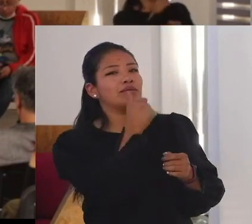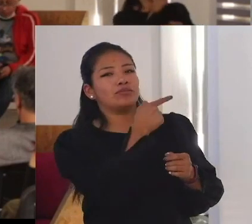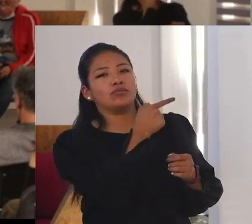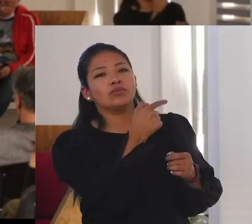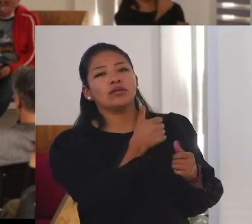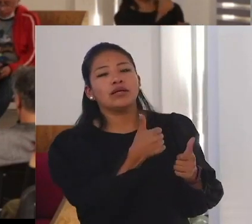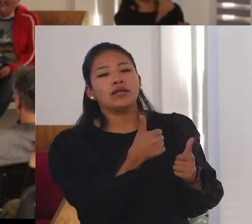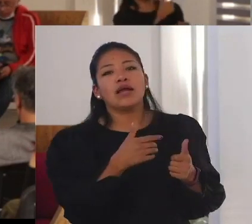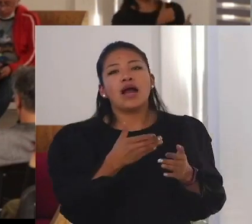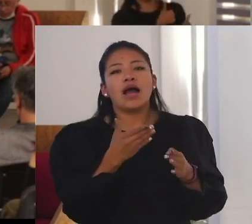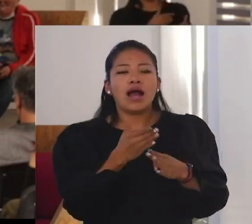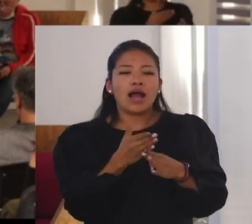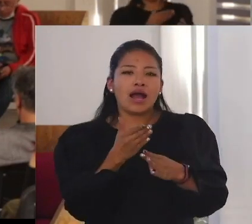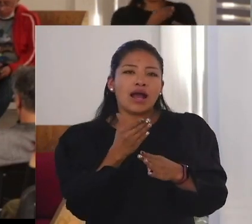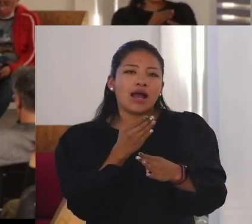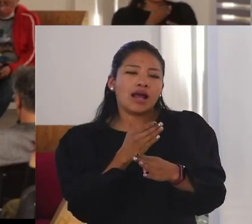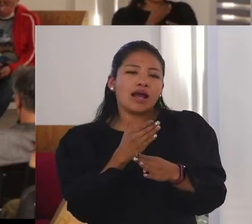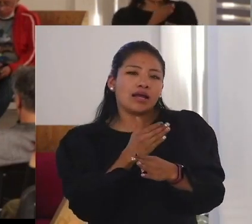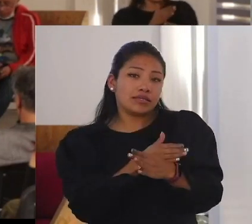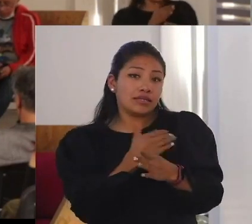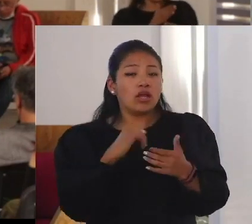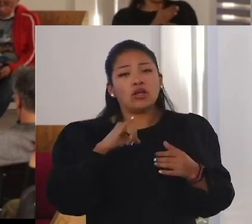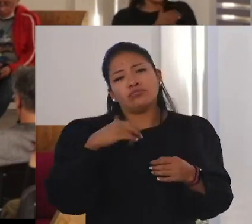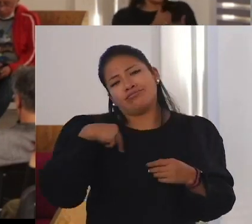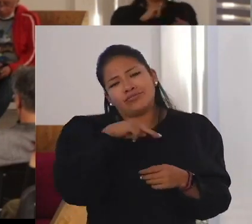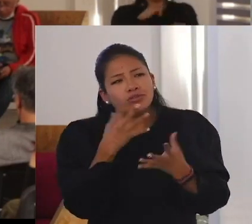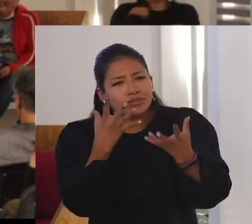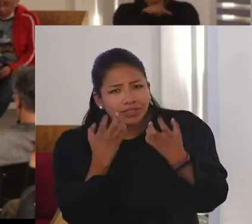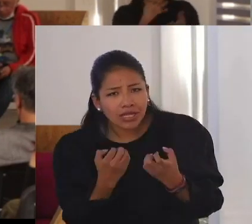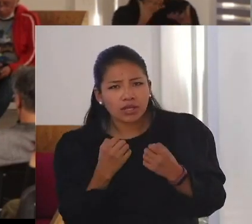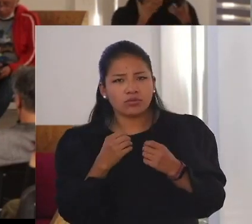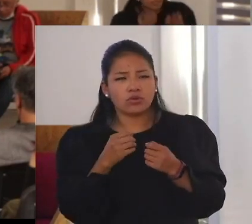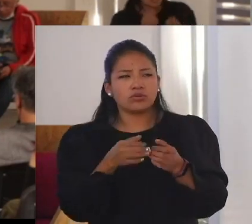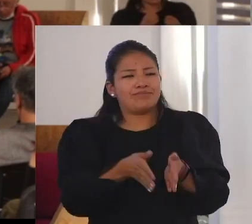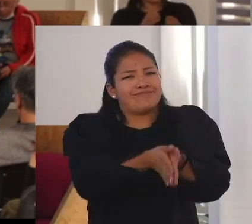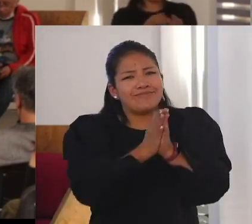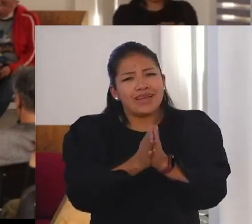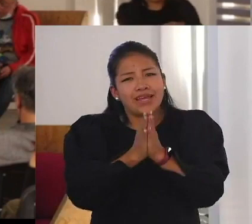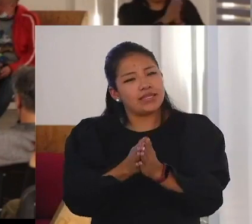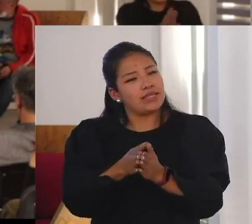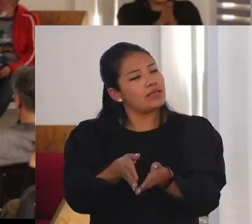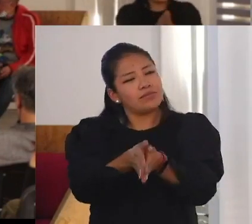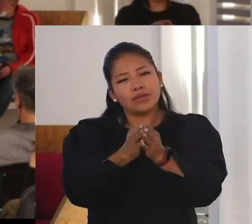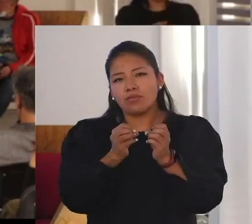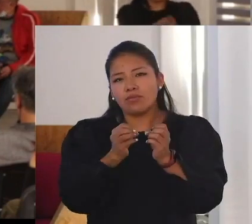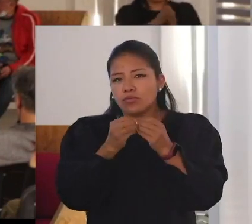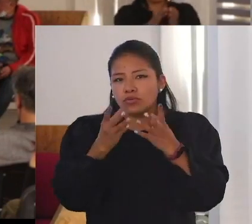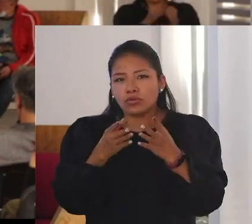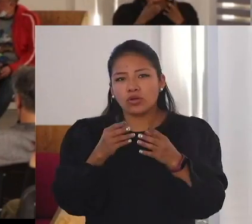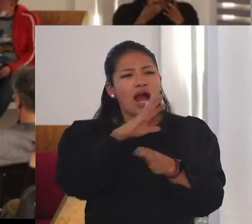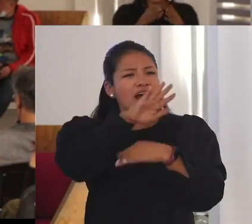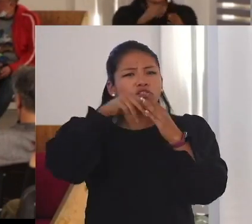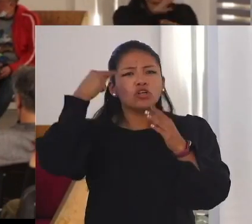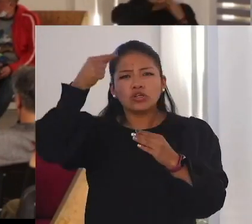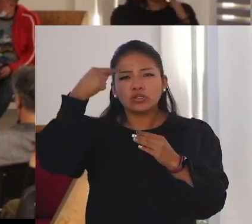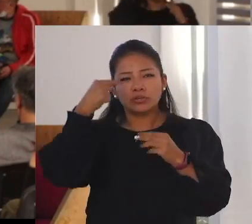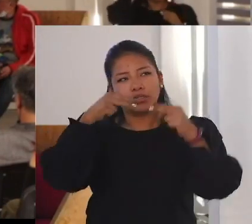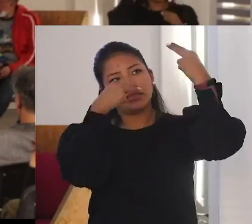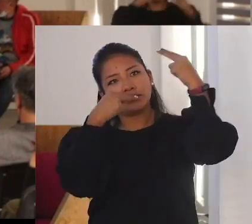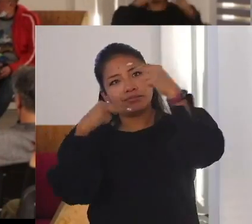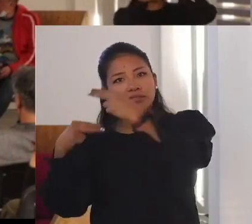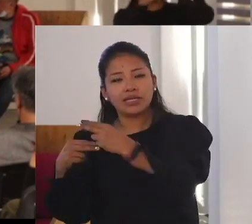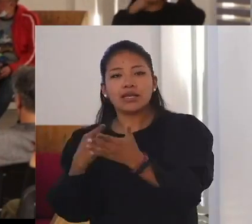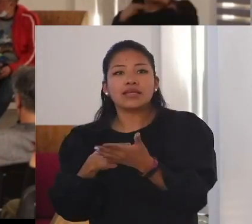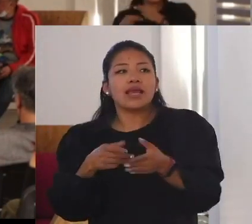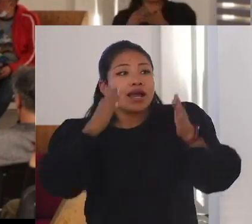y vamos a seguir exigiendo no solamente al gobierno de turno sino a todos los gobiernos y todos los niveles de gobierno es que